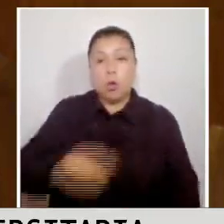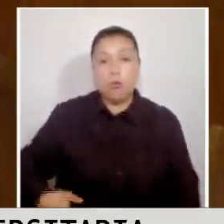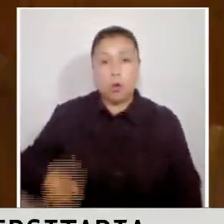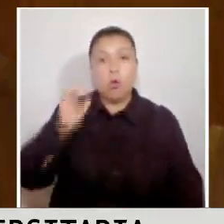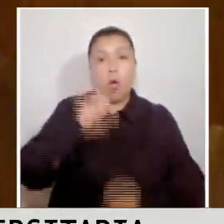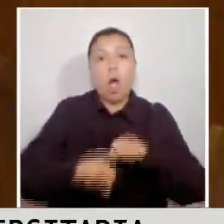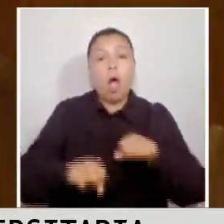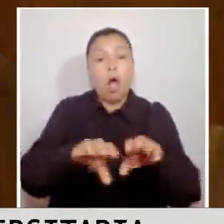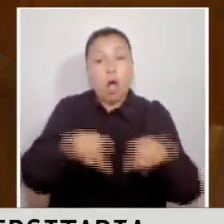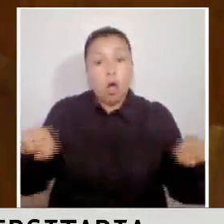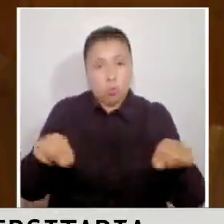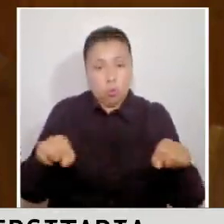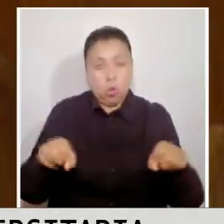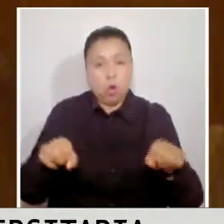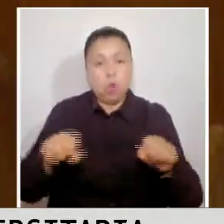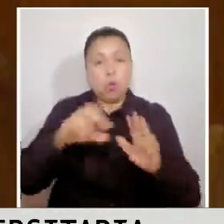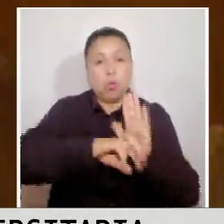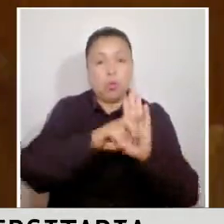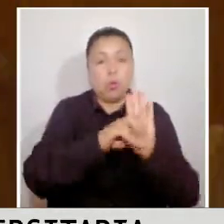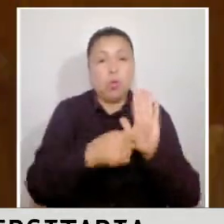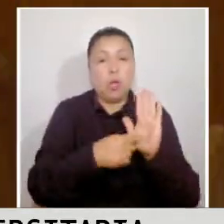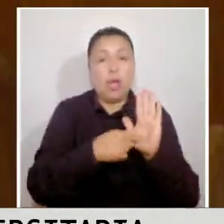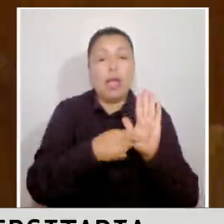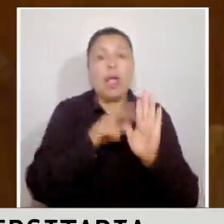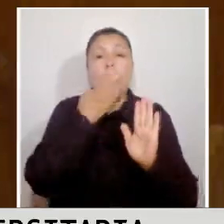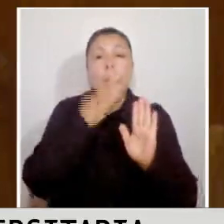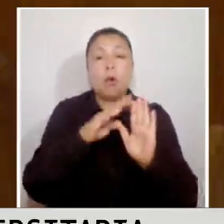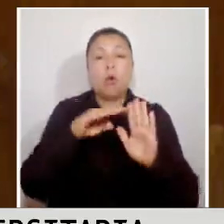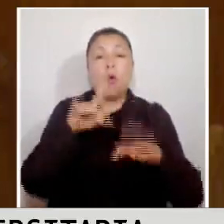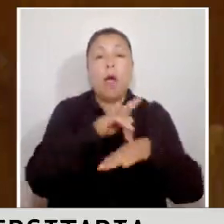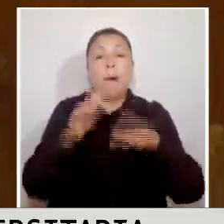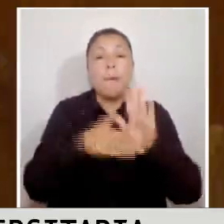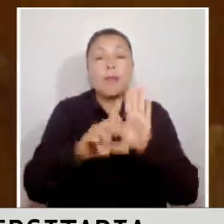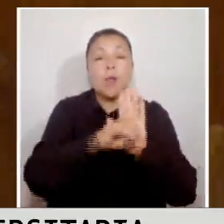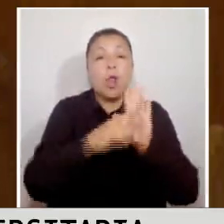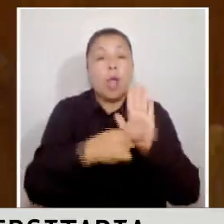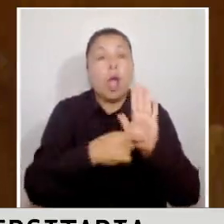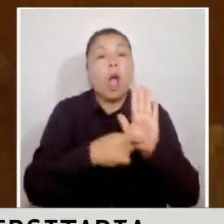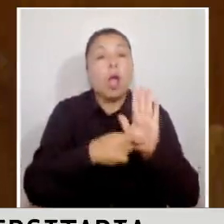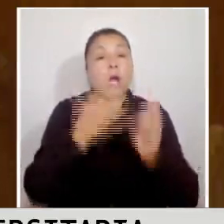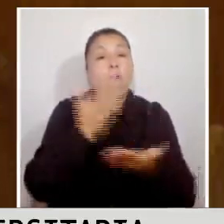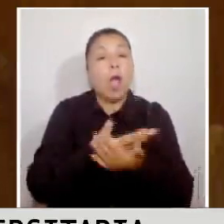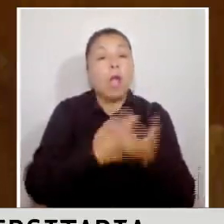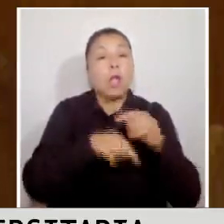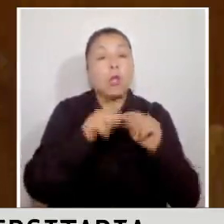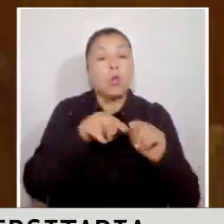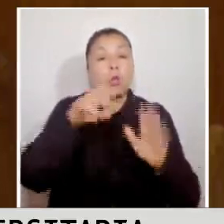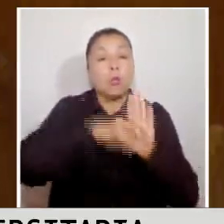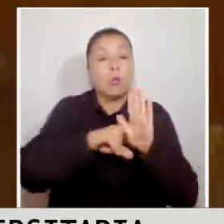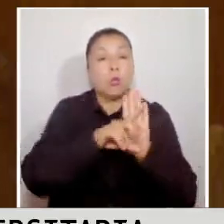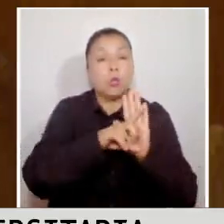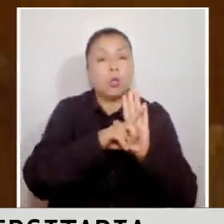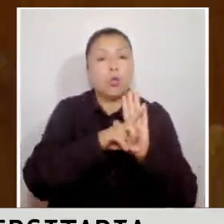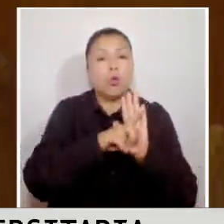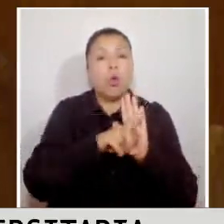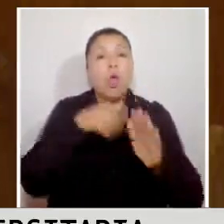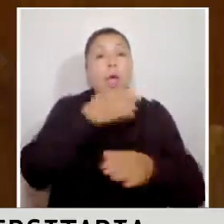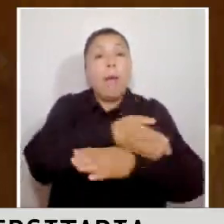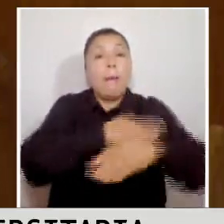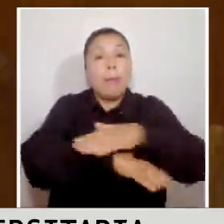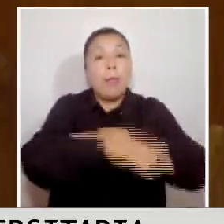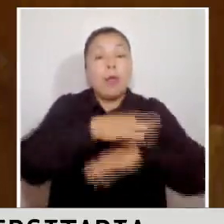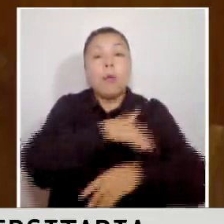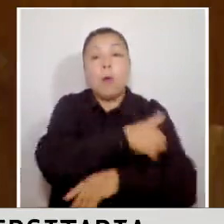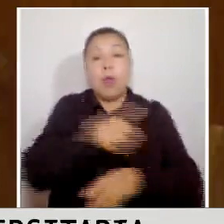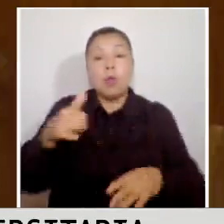proyecto de ley puesto que viene a subsanar un vacío legal que se produjo recalcó que es un proyecto de carácter transversal y que cuenta con el